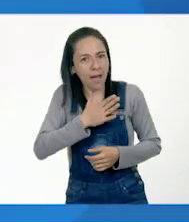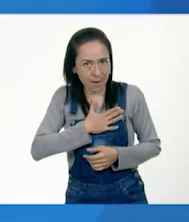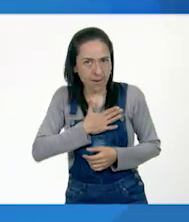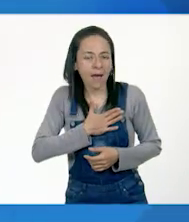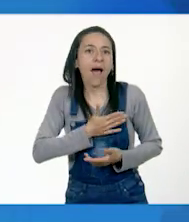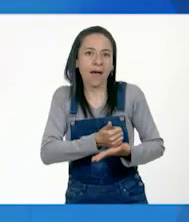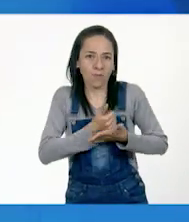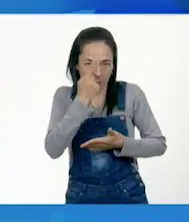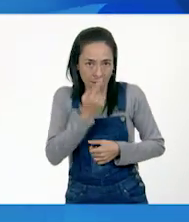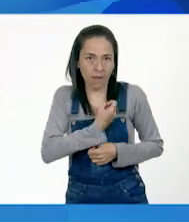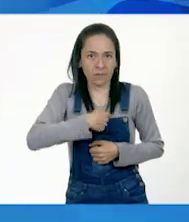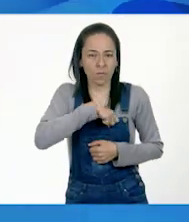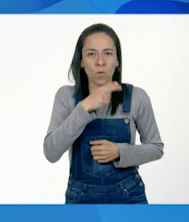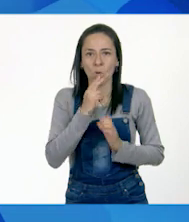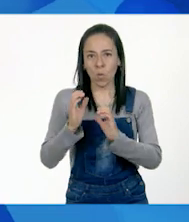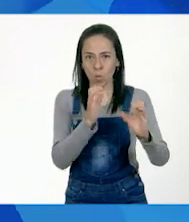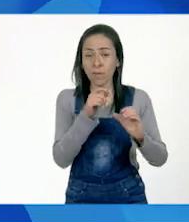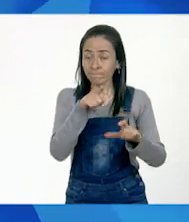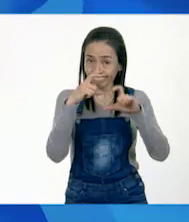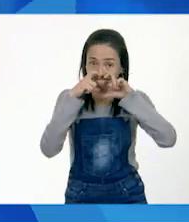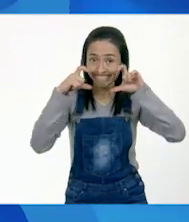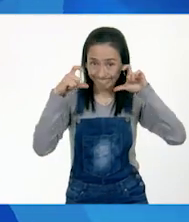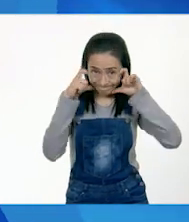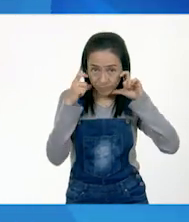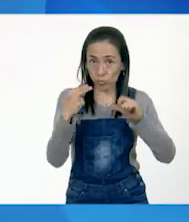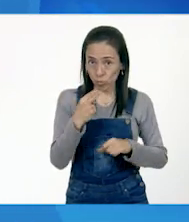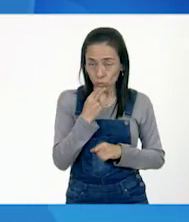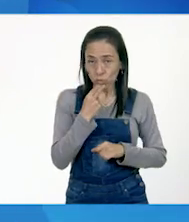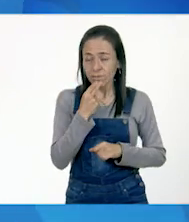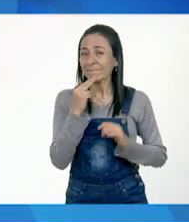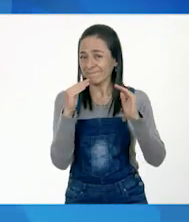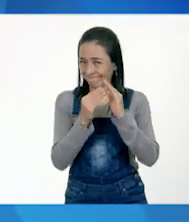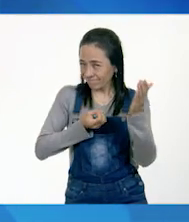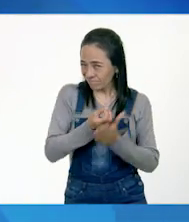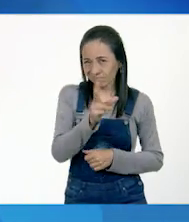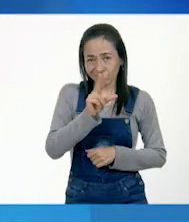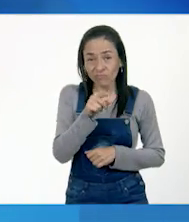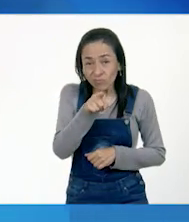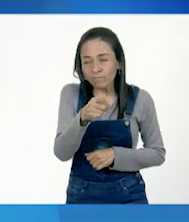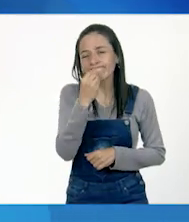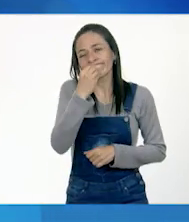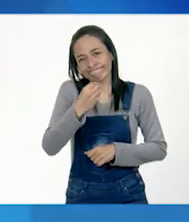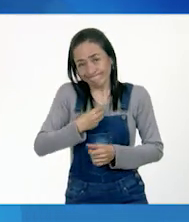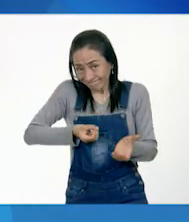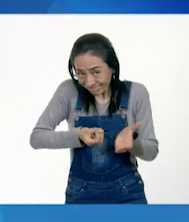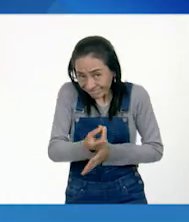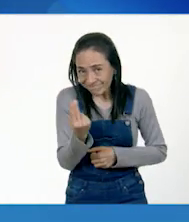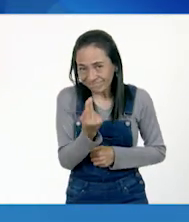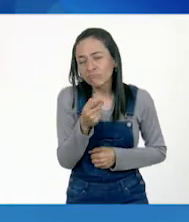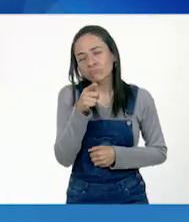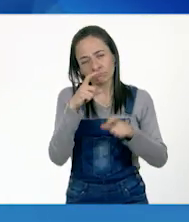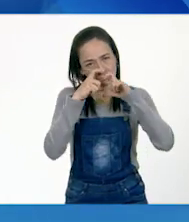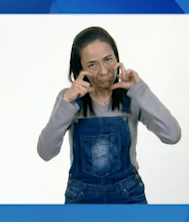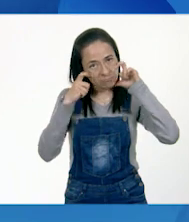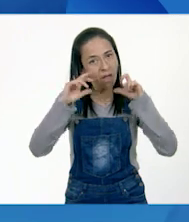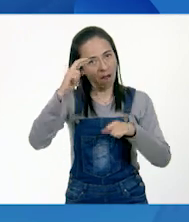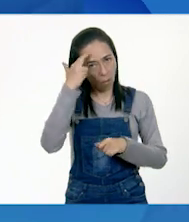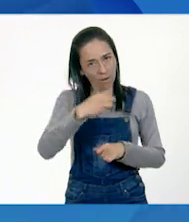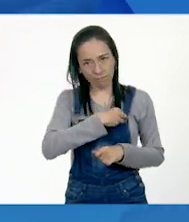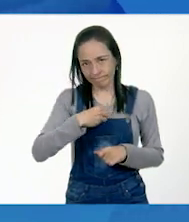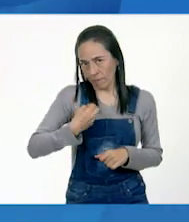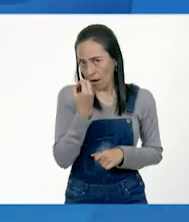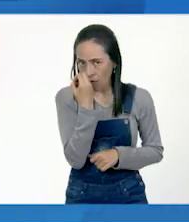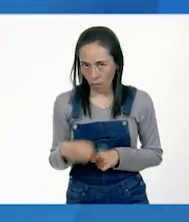Utiliza cubrebocas. No salgas de casa. Y si tienes que hacerlo, recuerda que es obligatorio utilizarlo. Mantén la sana